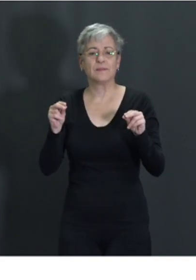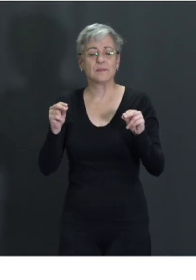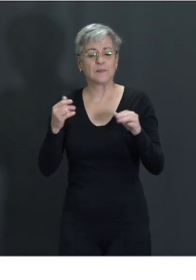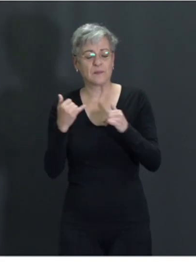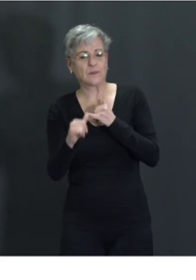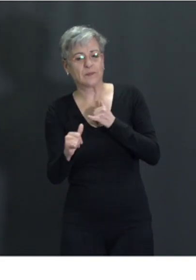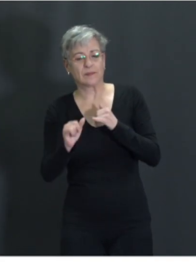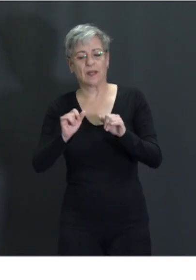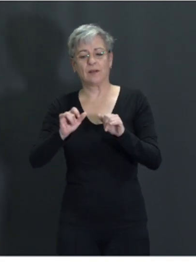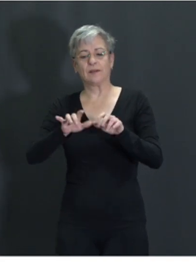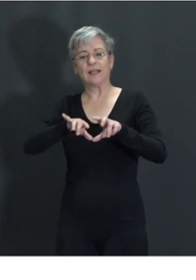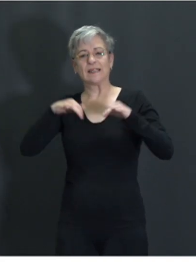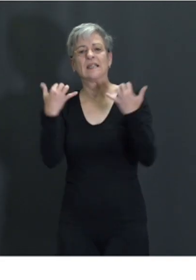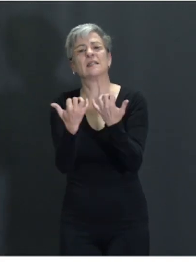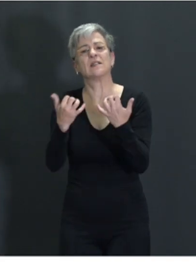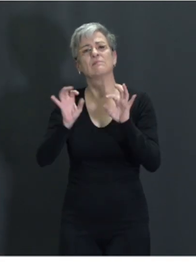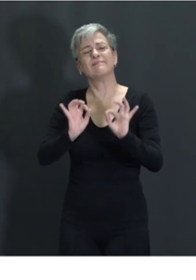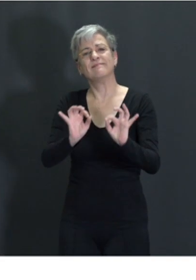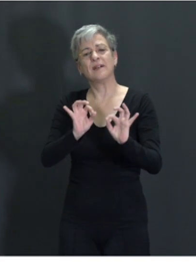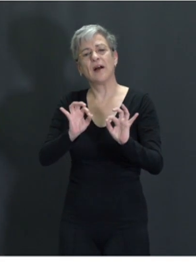una sesión de cierre con arte